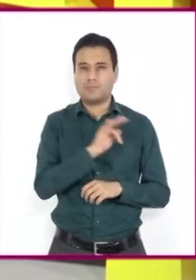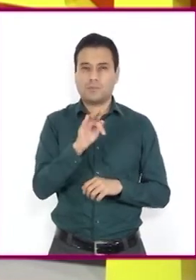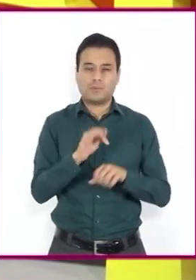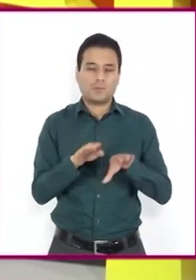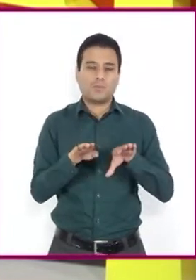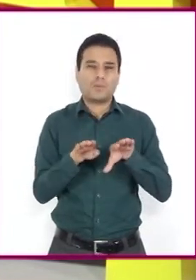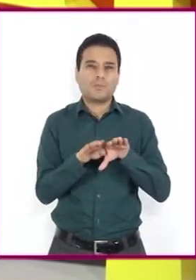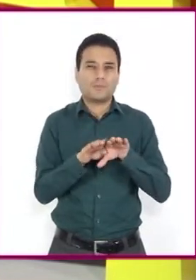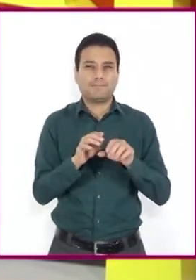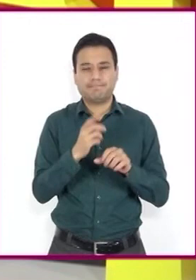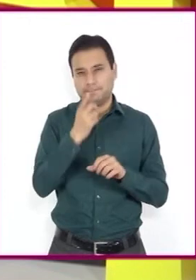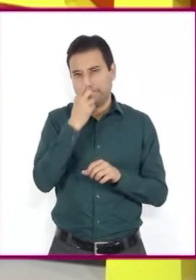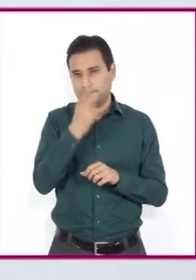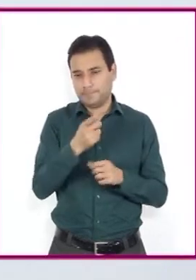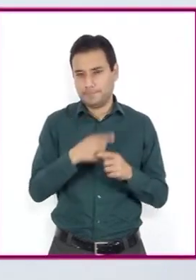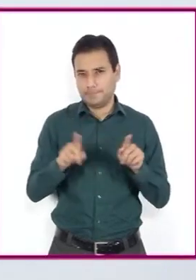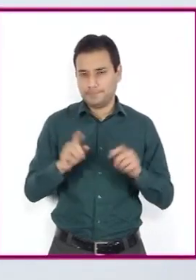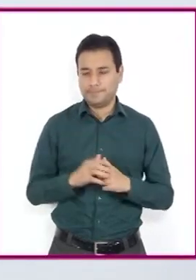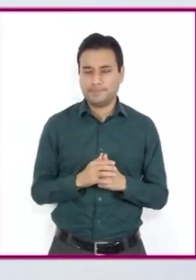que entendemos la regla.